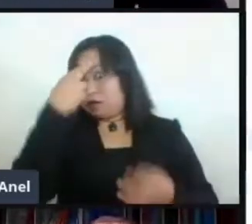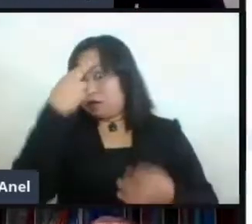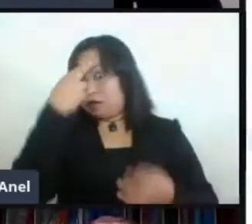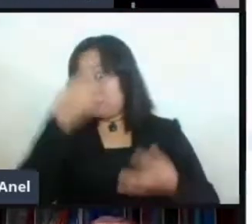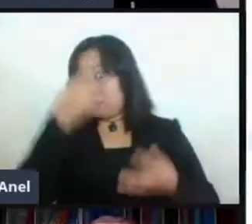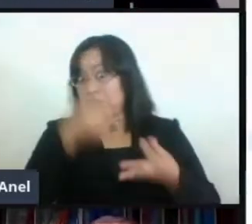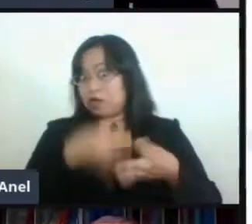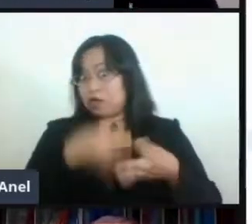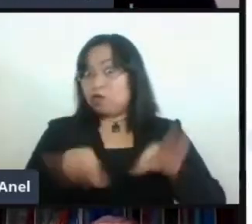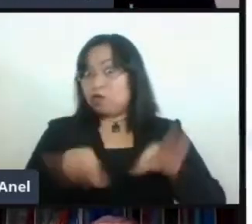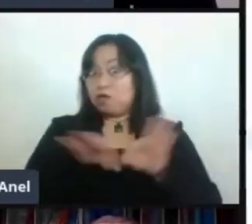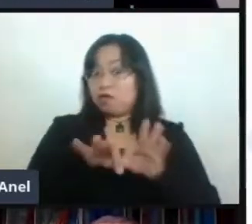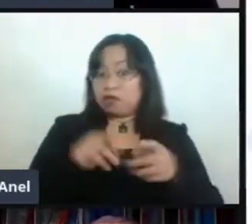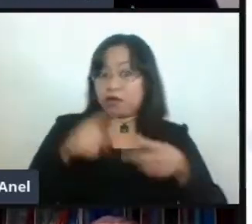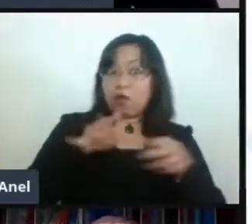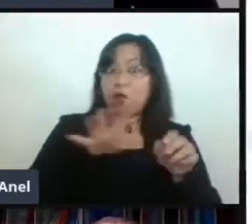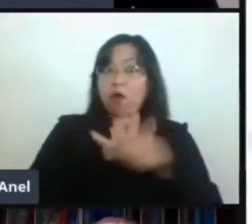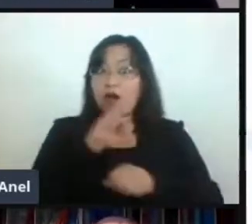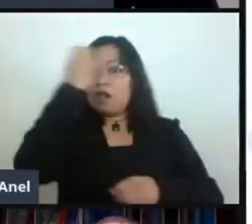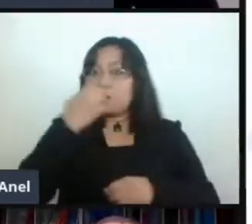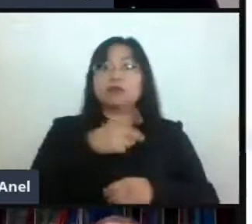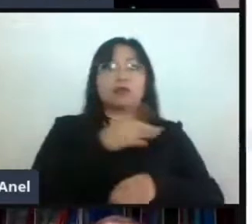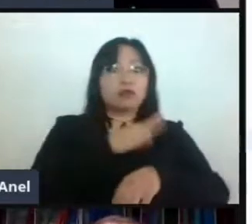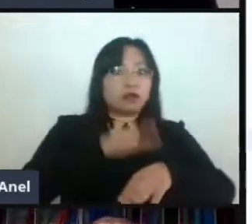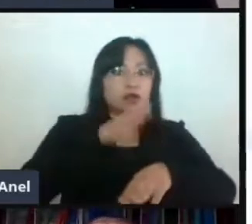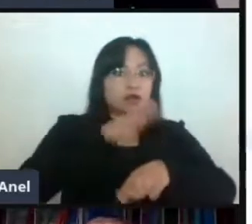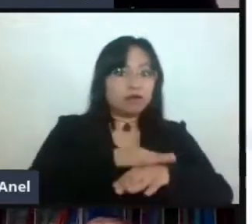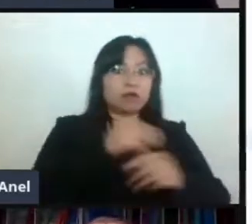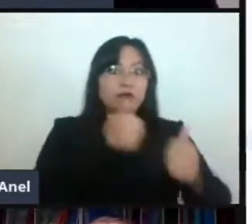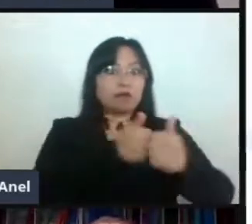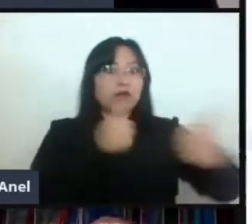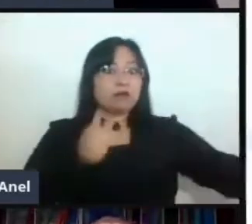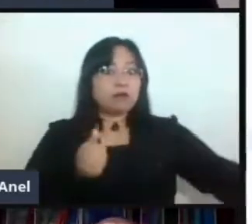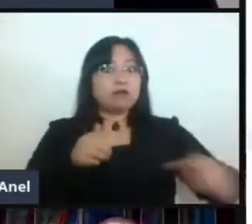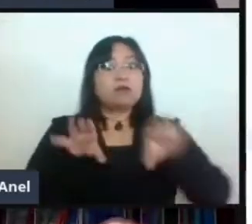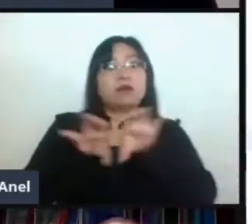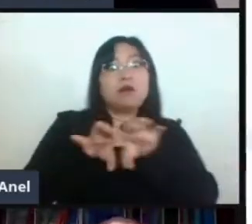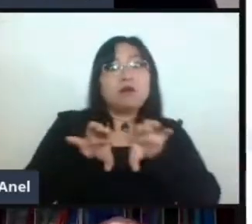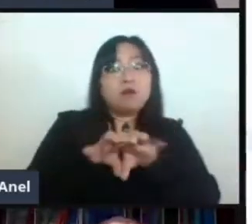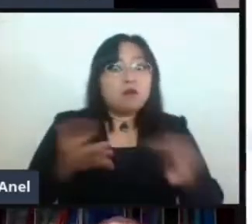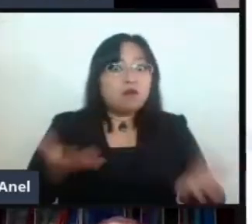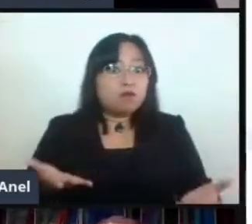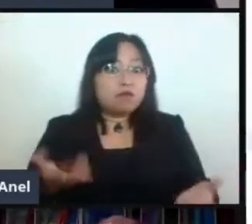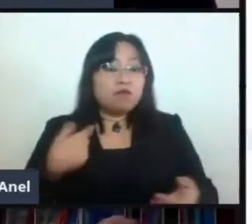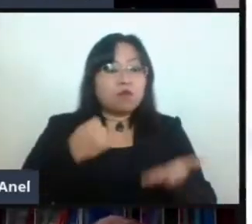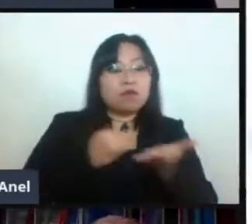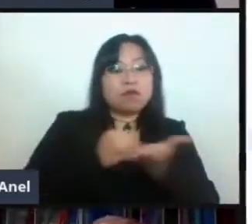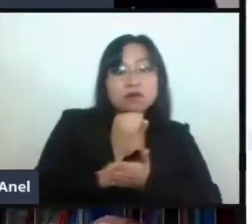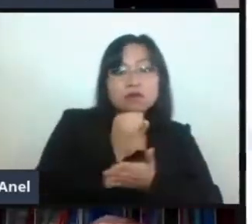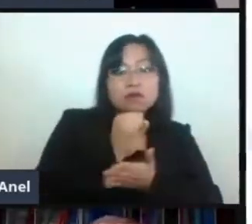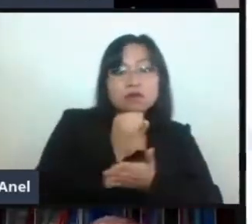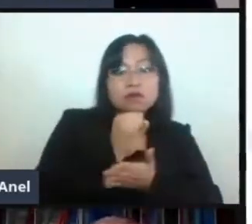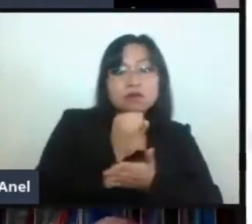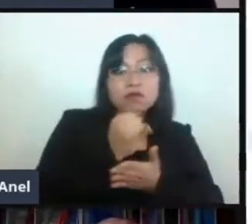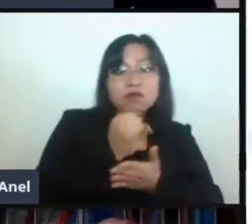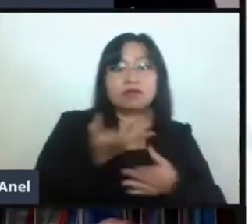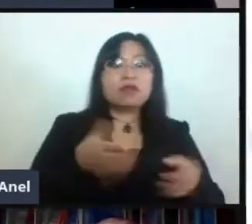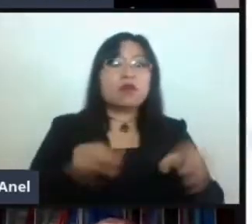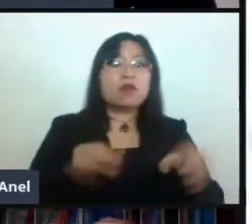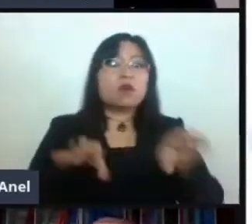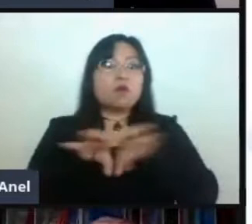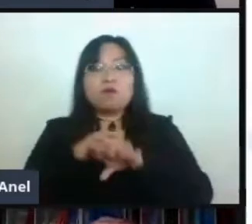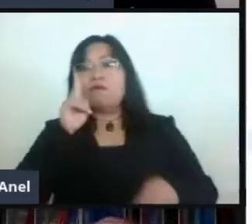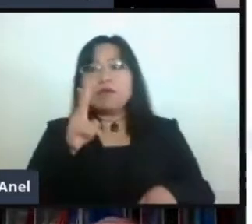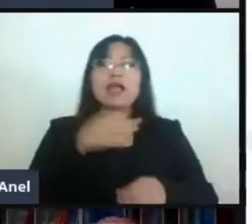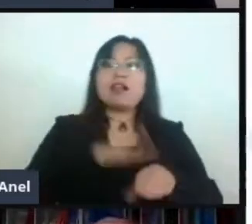un proceso continuo que sirve para tomar decisiones, para valorar con criterios adecuados y es muy específicos